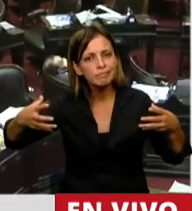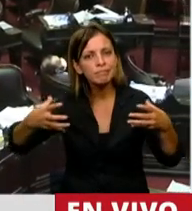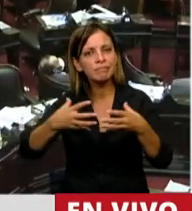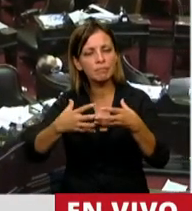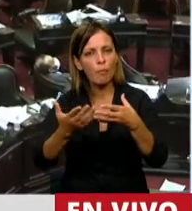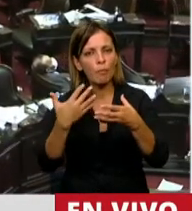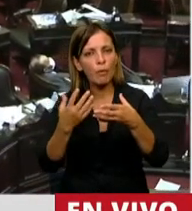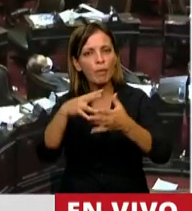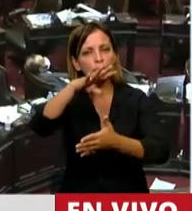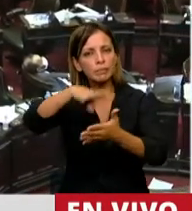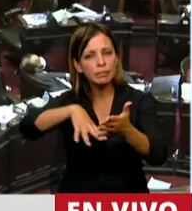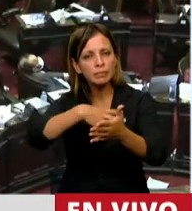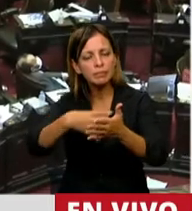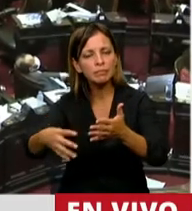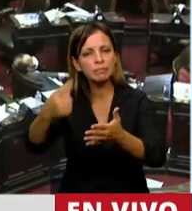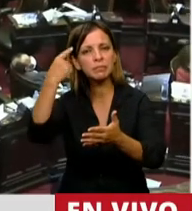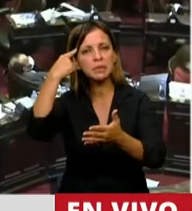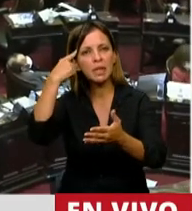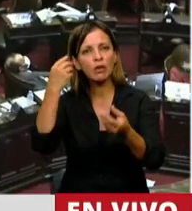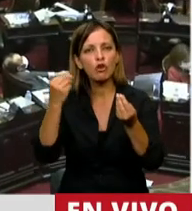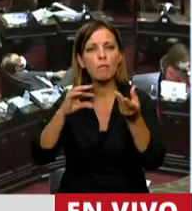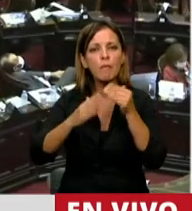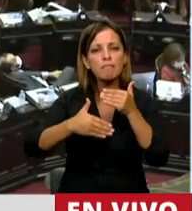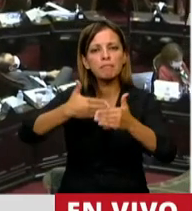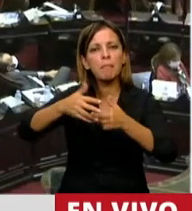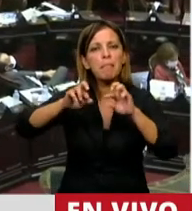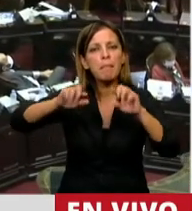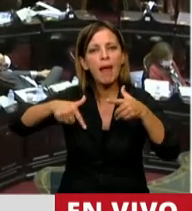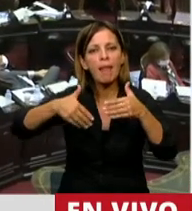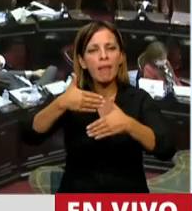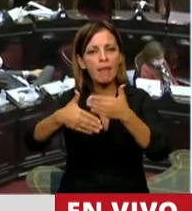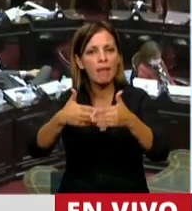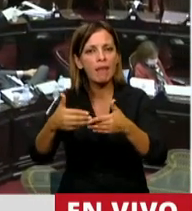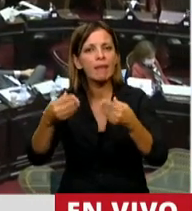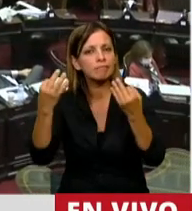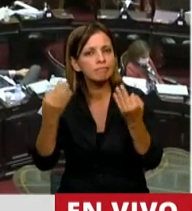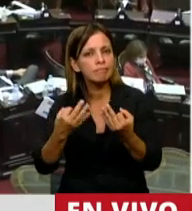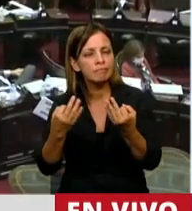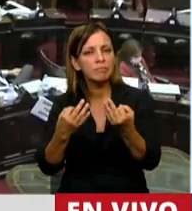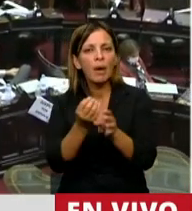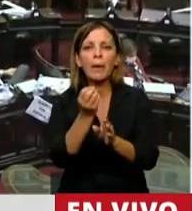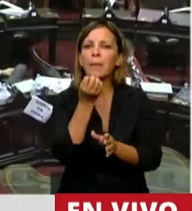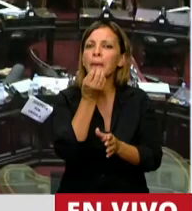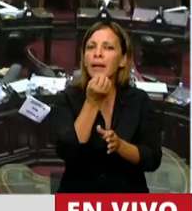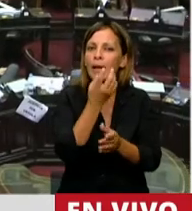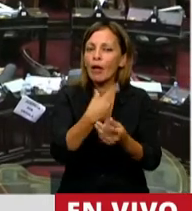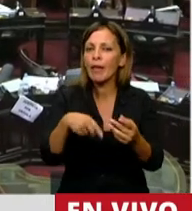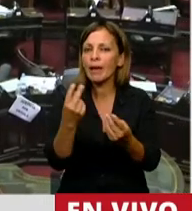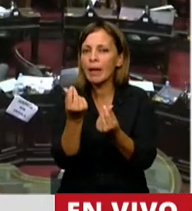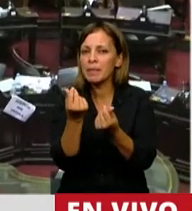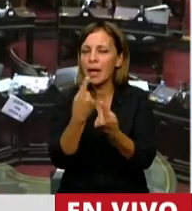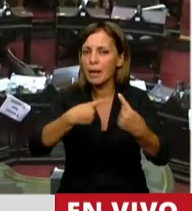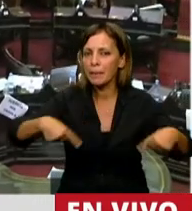unir esto de la reactivación de la construcción con un plan de blanqueo de capitales